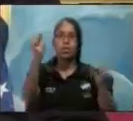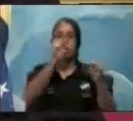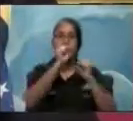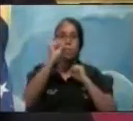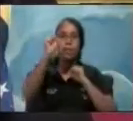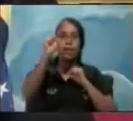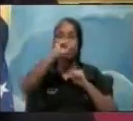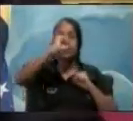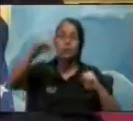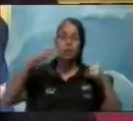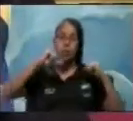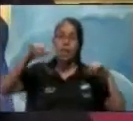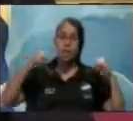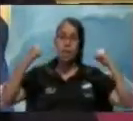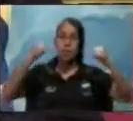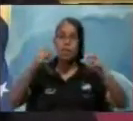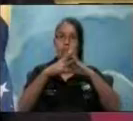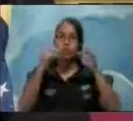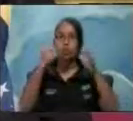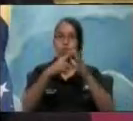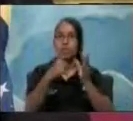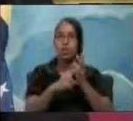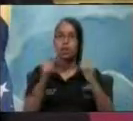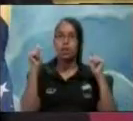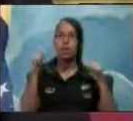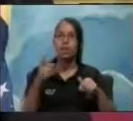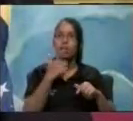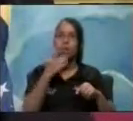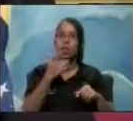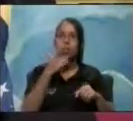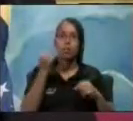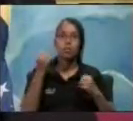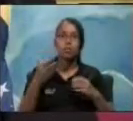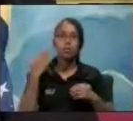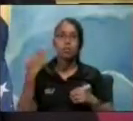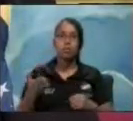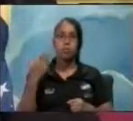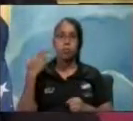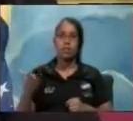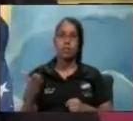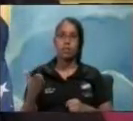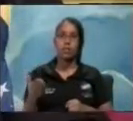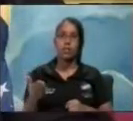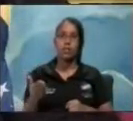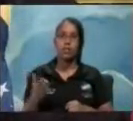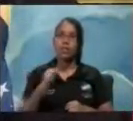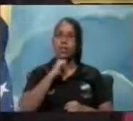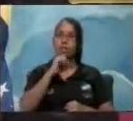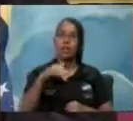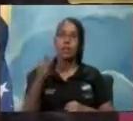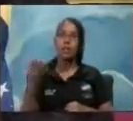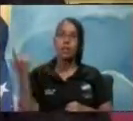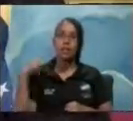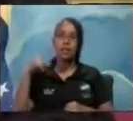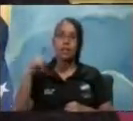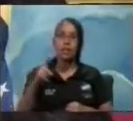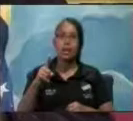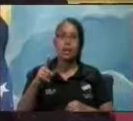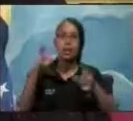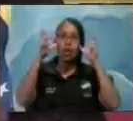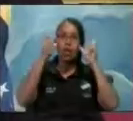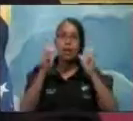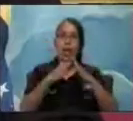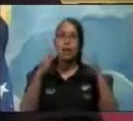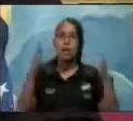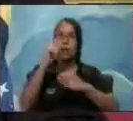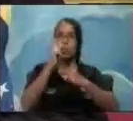como Jeremías y todos ellos. Ahora, aquí hay algo muy importante. Era que tenían que oír al gran